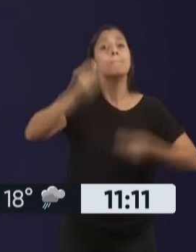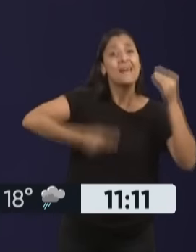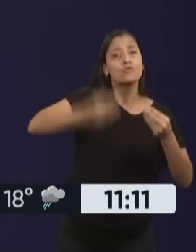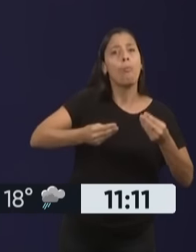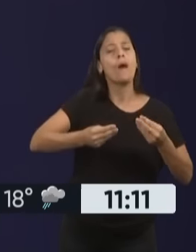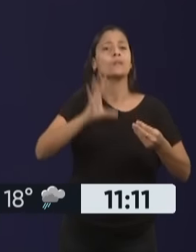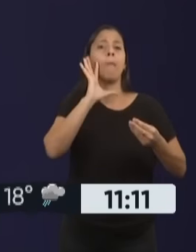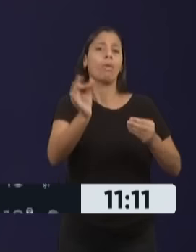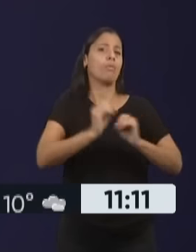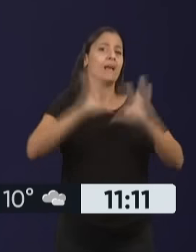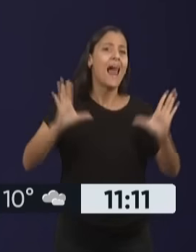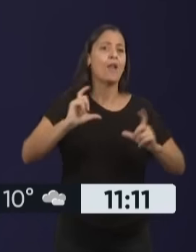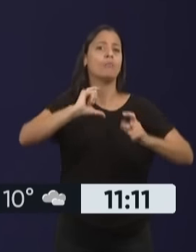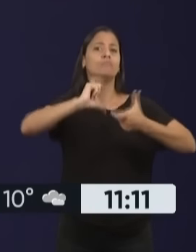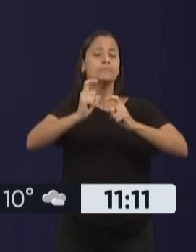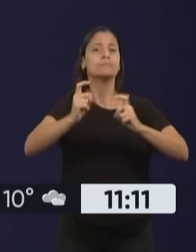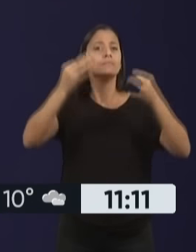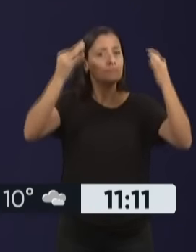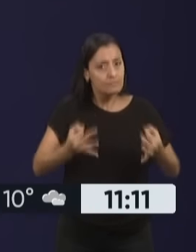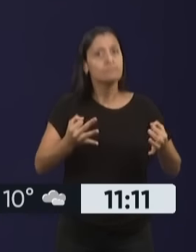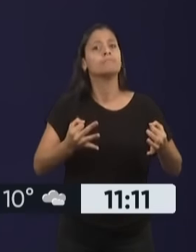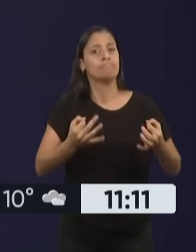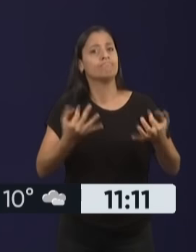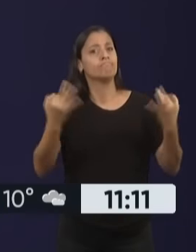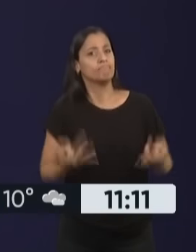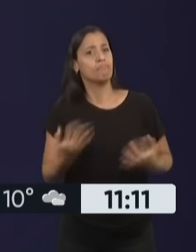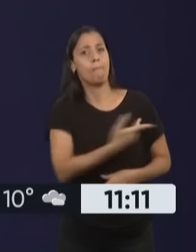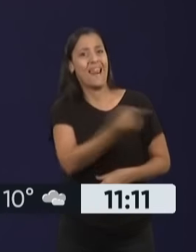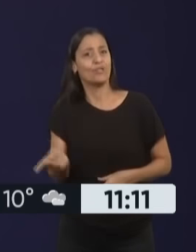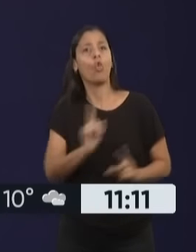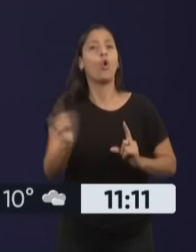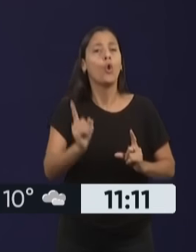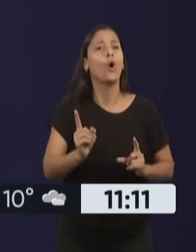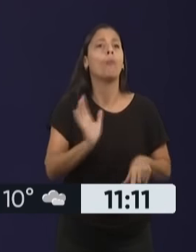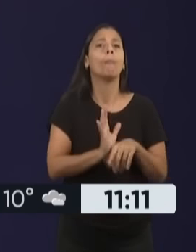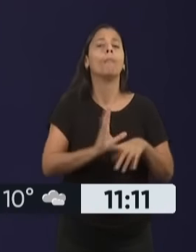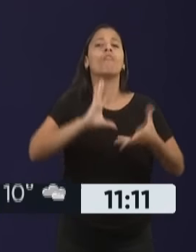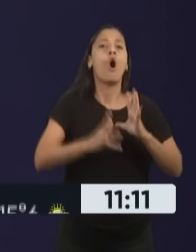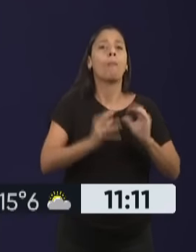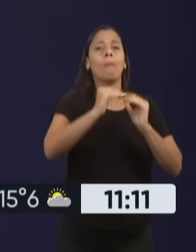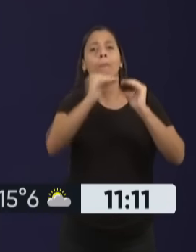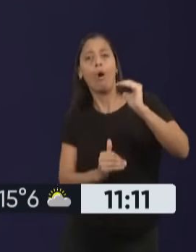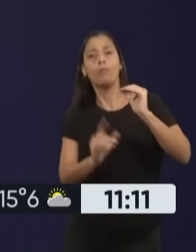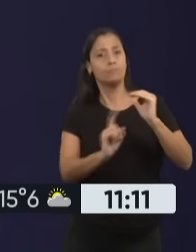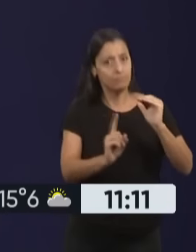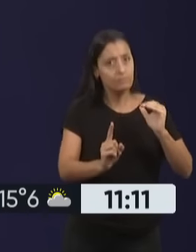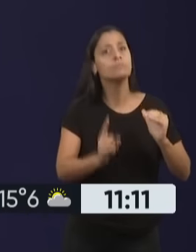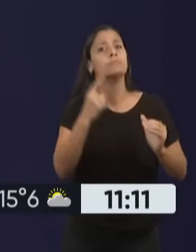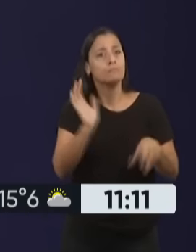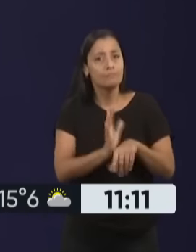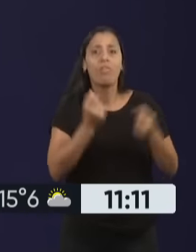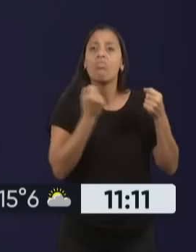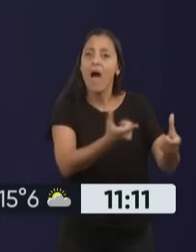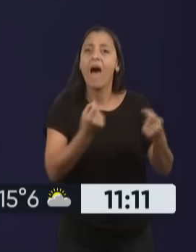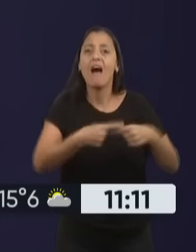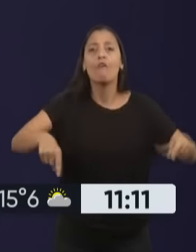Claro que sea eh eficiente y que no tenga déficit y que represente efectivamente las capacidades que tiene